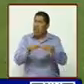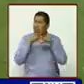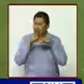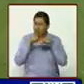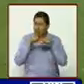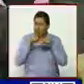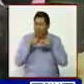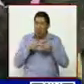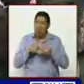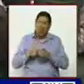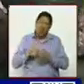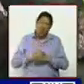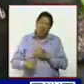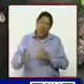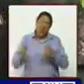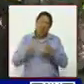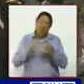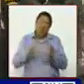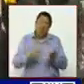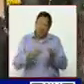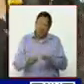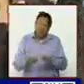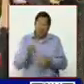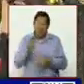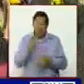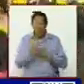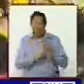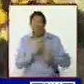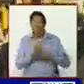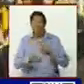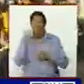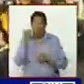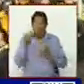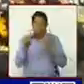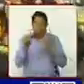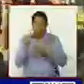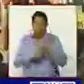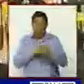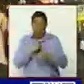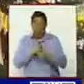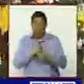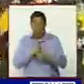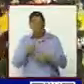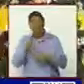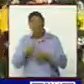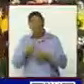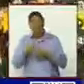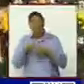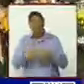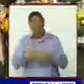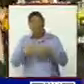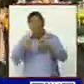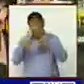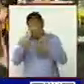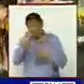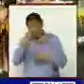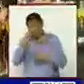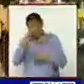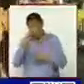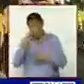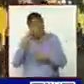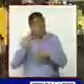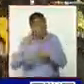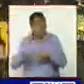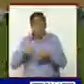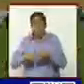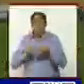al cajón, como se dice. Me imagino que has debido sufrir como hincha tigrado. 7 años tardó, sí, para conseguir el objetivo, que estaba muy cerca ahí en varias